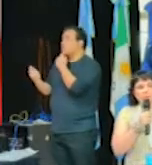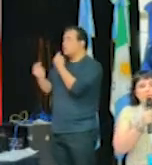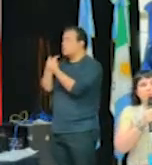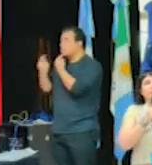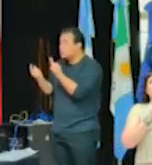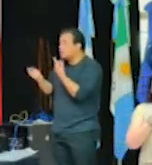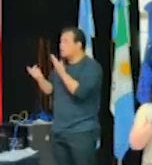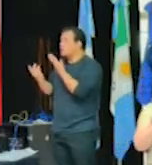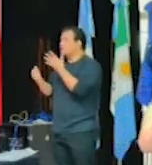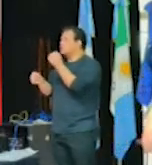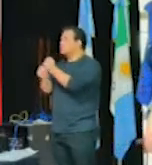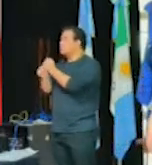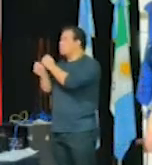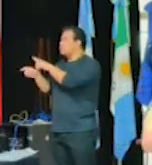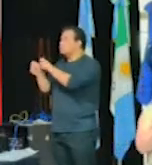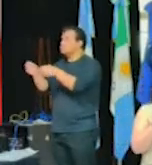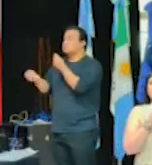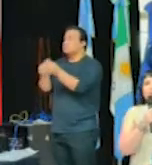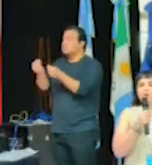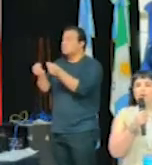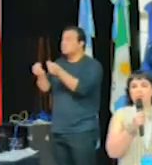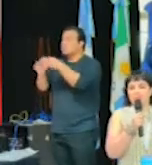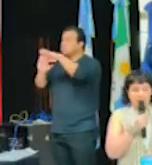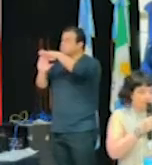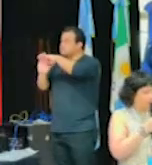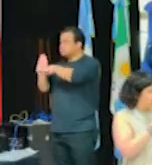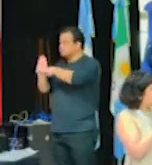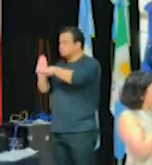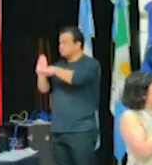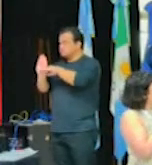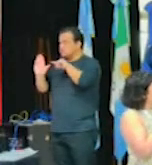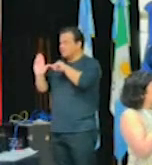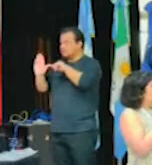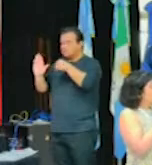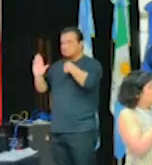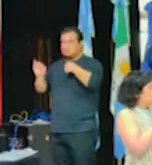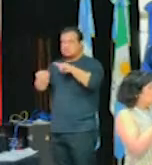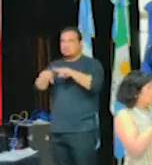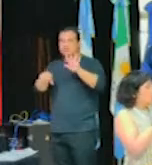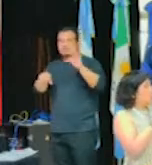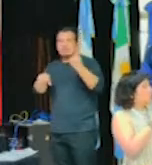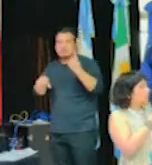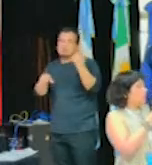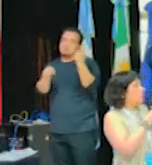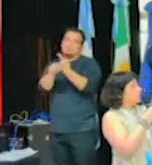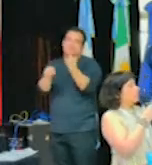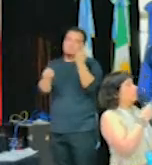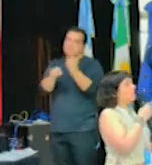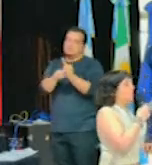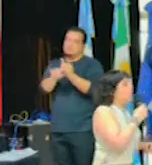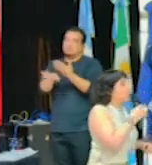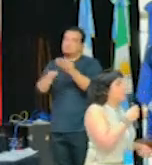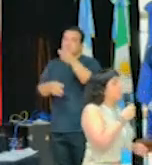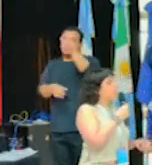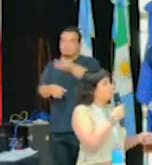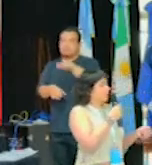situación laboral de los padres. No hay forma, no hay forma. Entonces, el médico primero es persona y